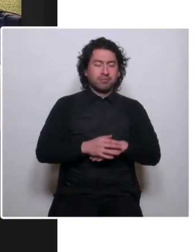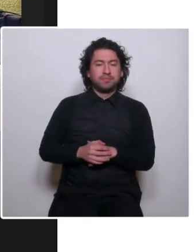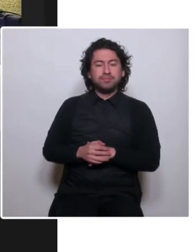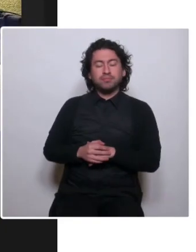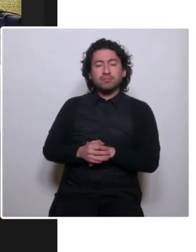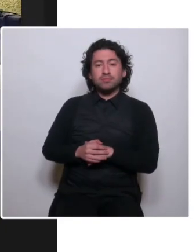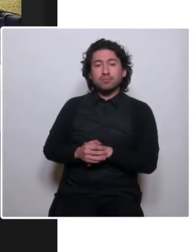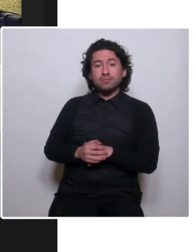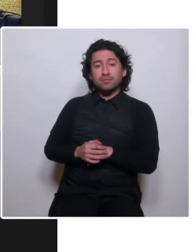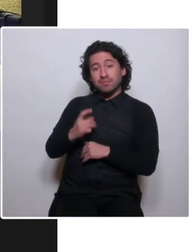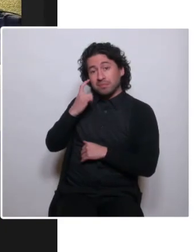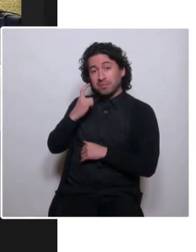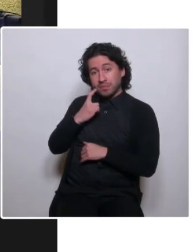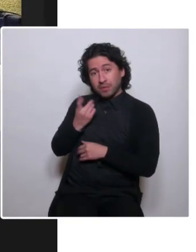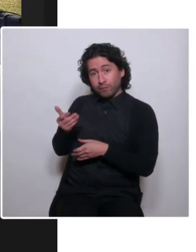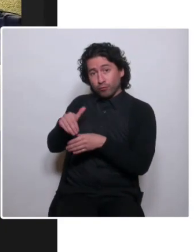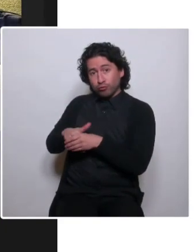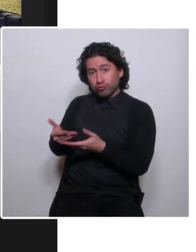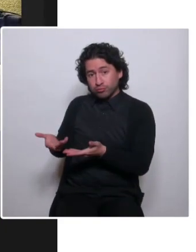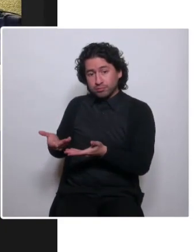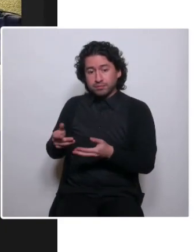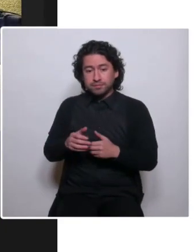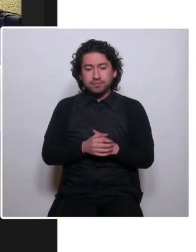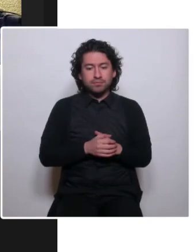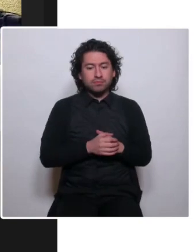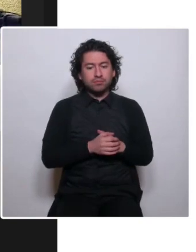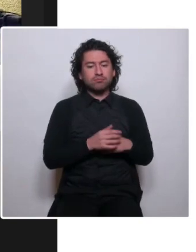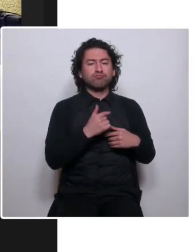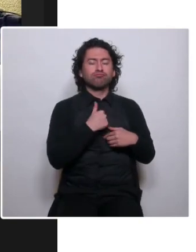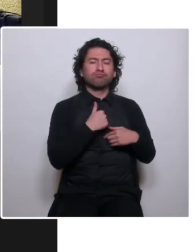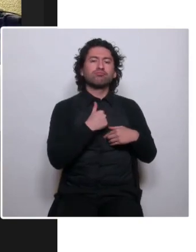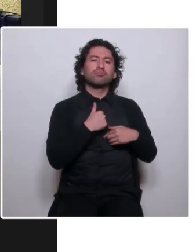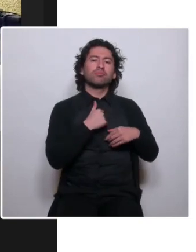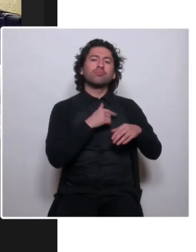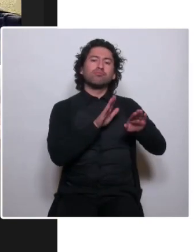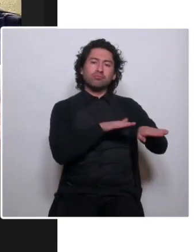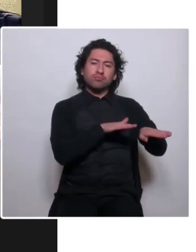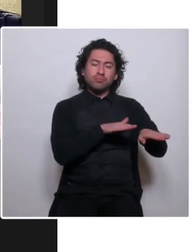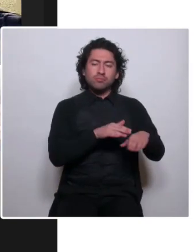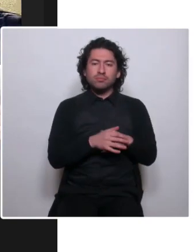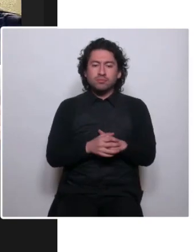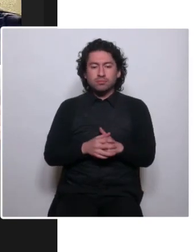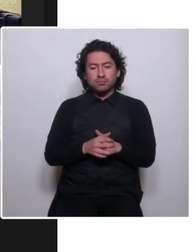¿Cómo vota Francisca Linconao? Apruebo.